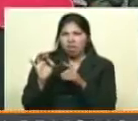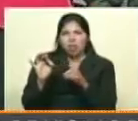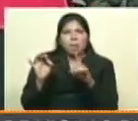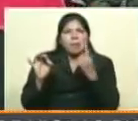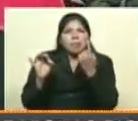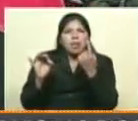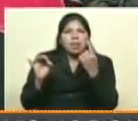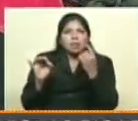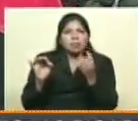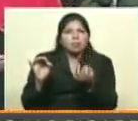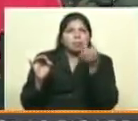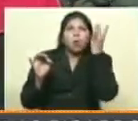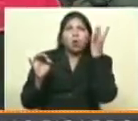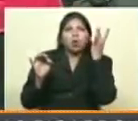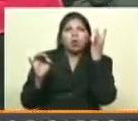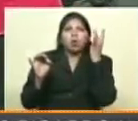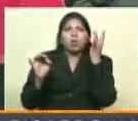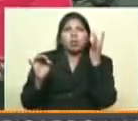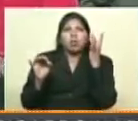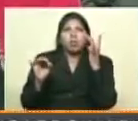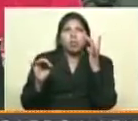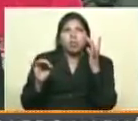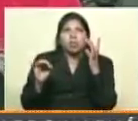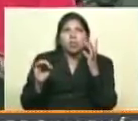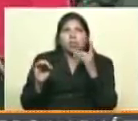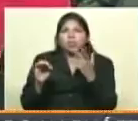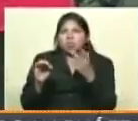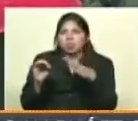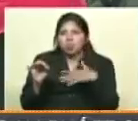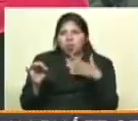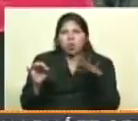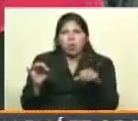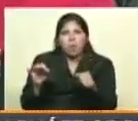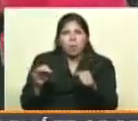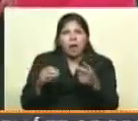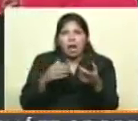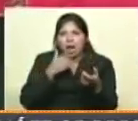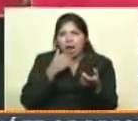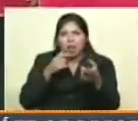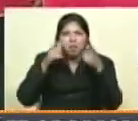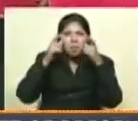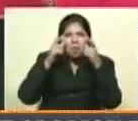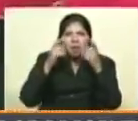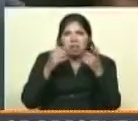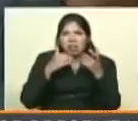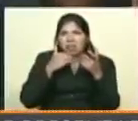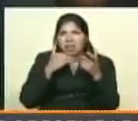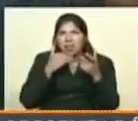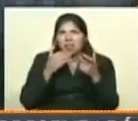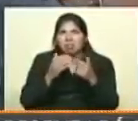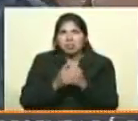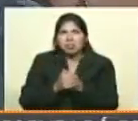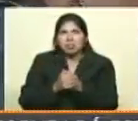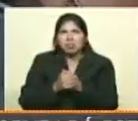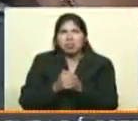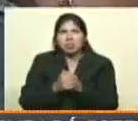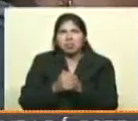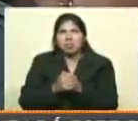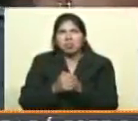siempre... Y siempre tenía su petrico. Siempre tenía su petrico. Bueno, la